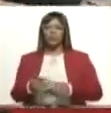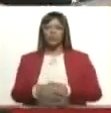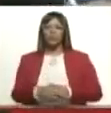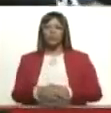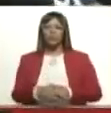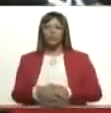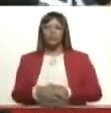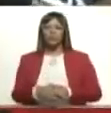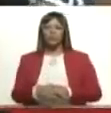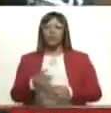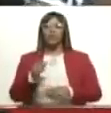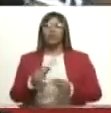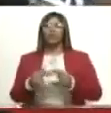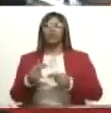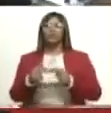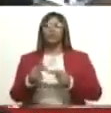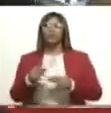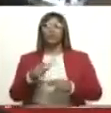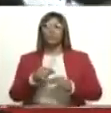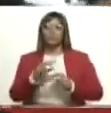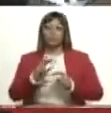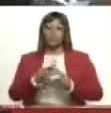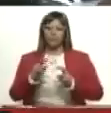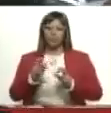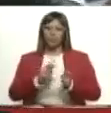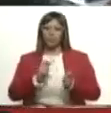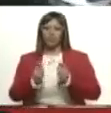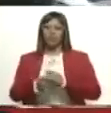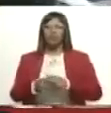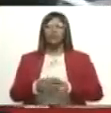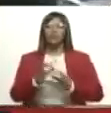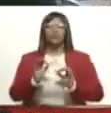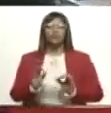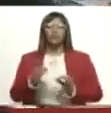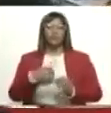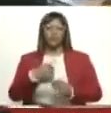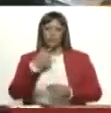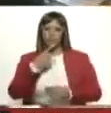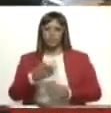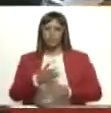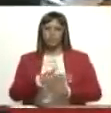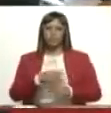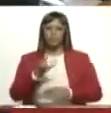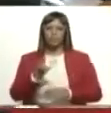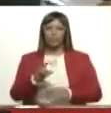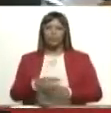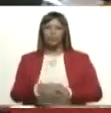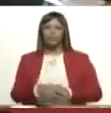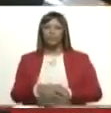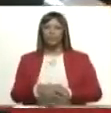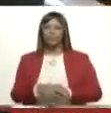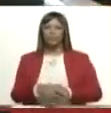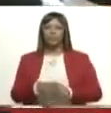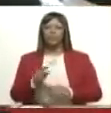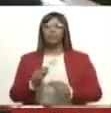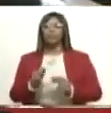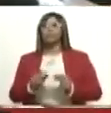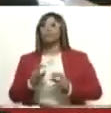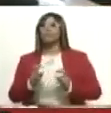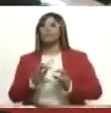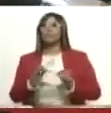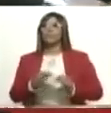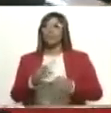donde debemos construir una alternativa de cambio real, y lo dije el pasado lunes. Lógicamente, esa alternativa de cambio,